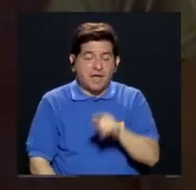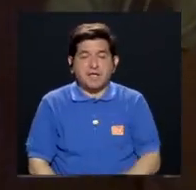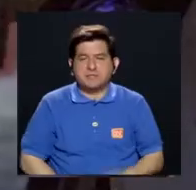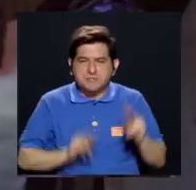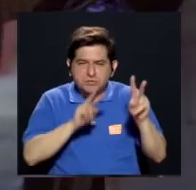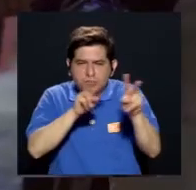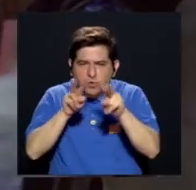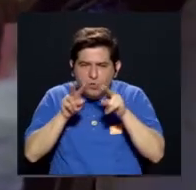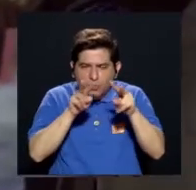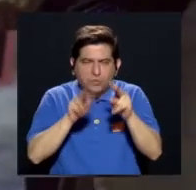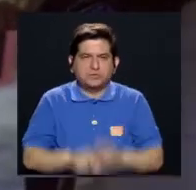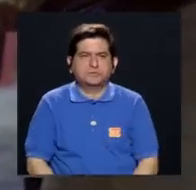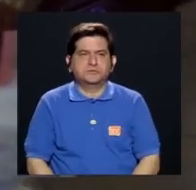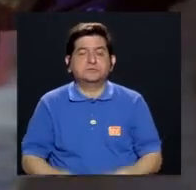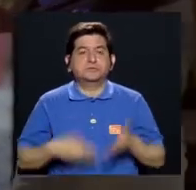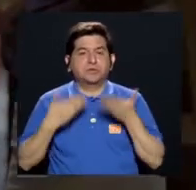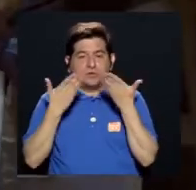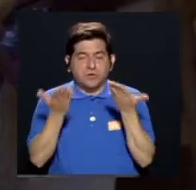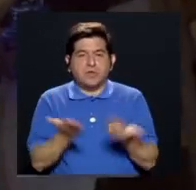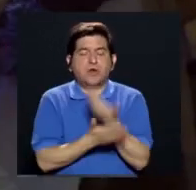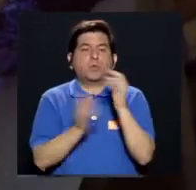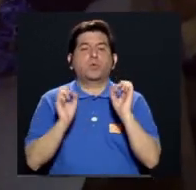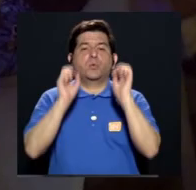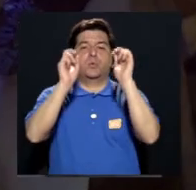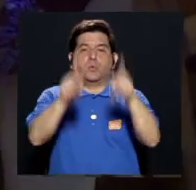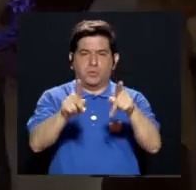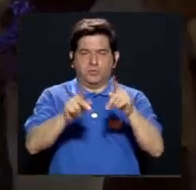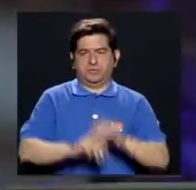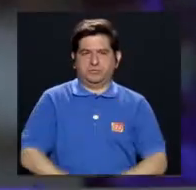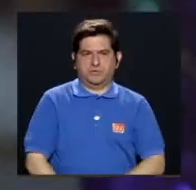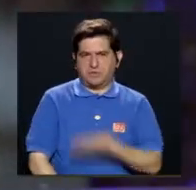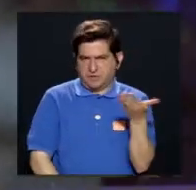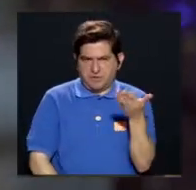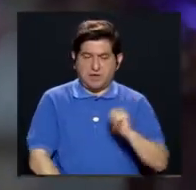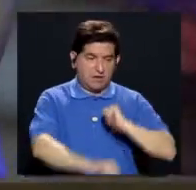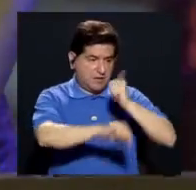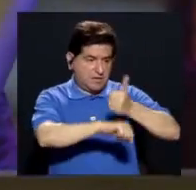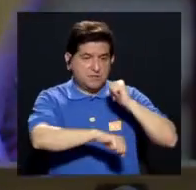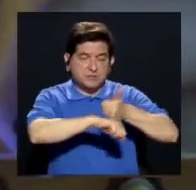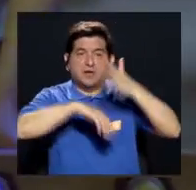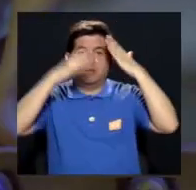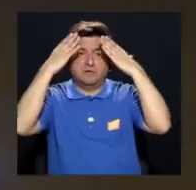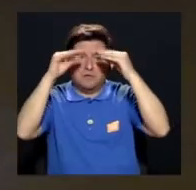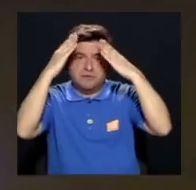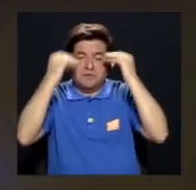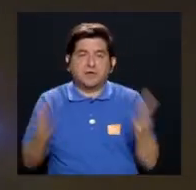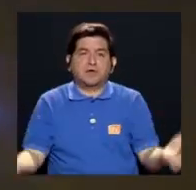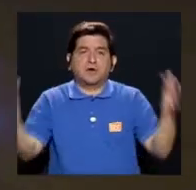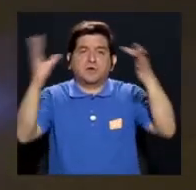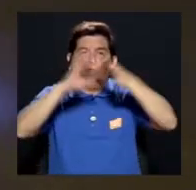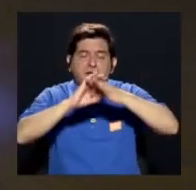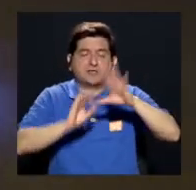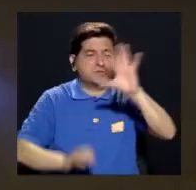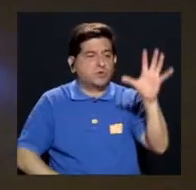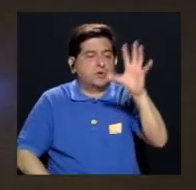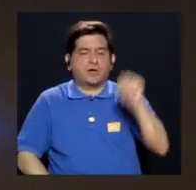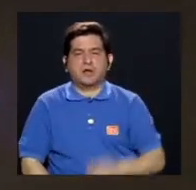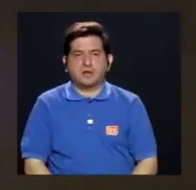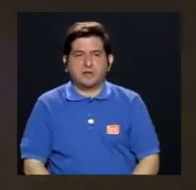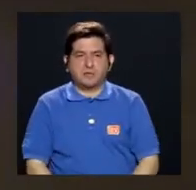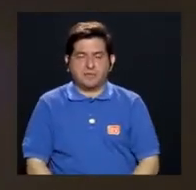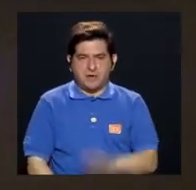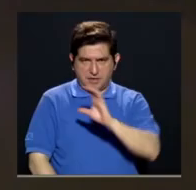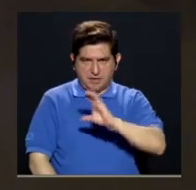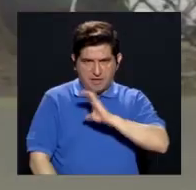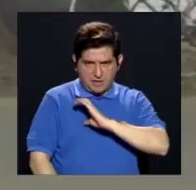observatorio está trayendo esa nueva oportunidad de crear información respecto al Caribe,